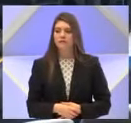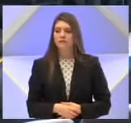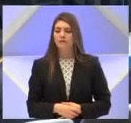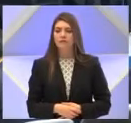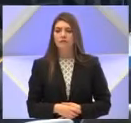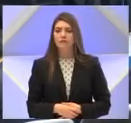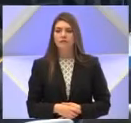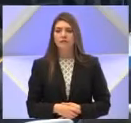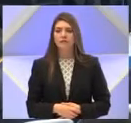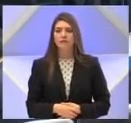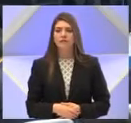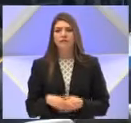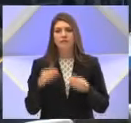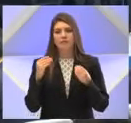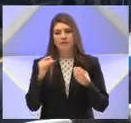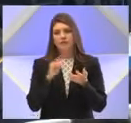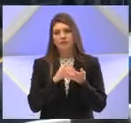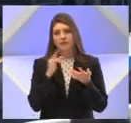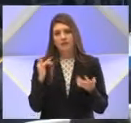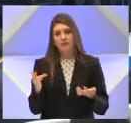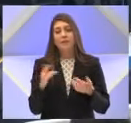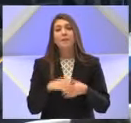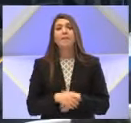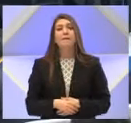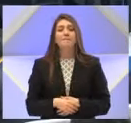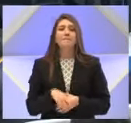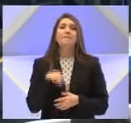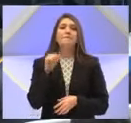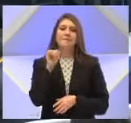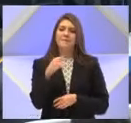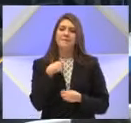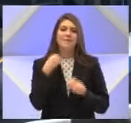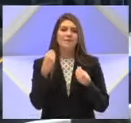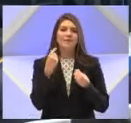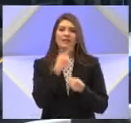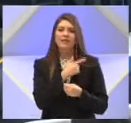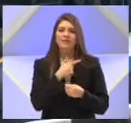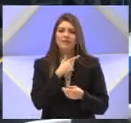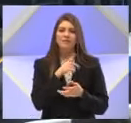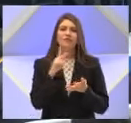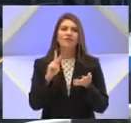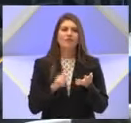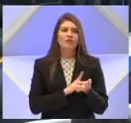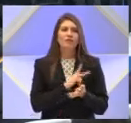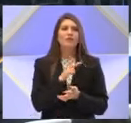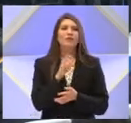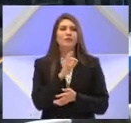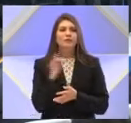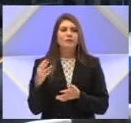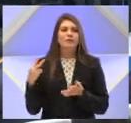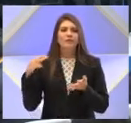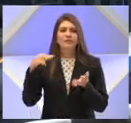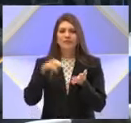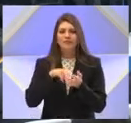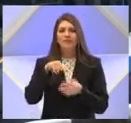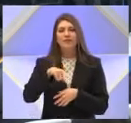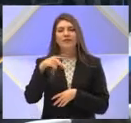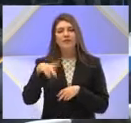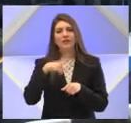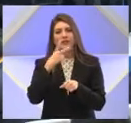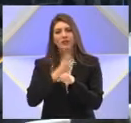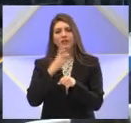muchísimas gracias y en efecto es un enorme gusto estar participando y presenciando esta segunda edición